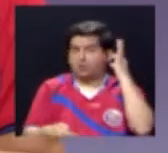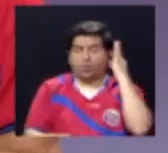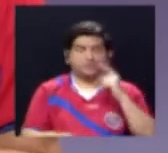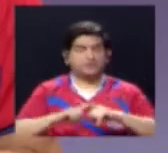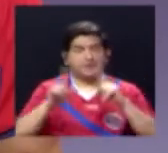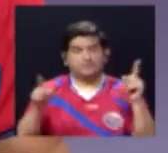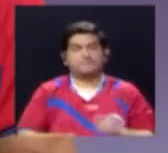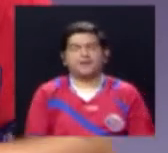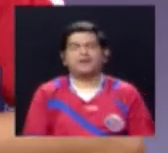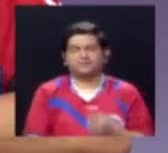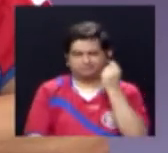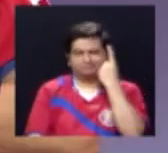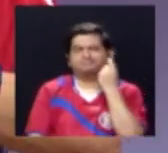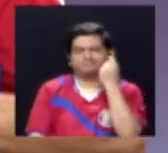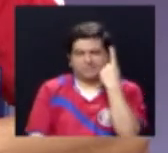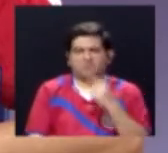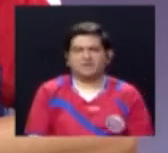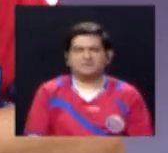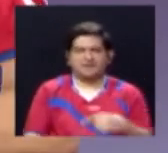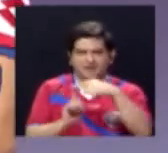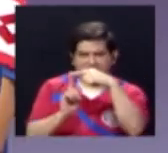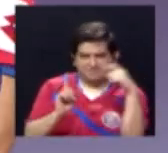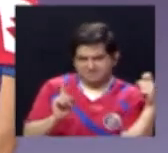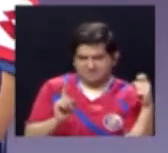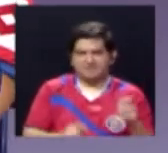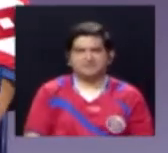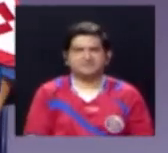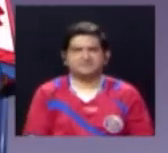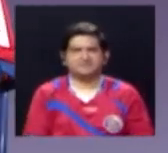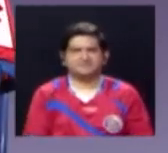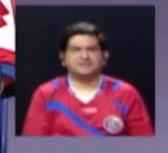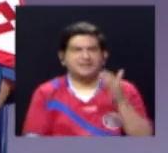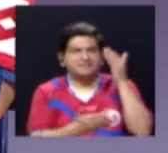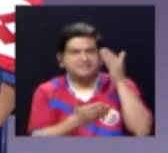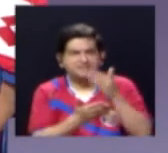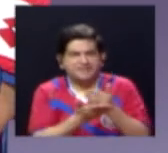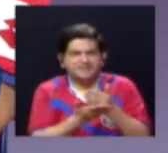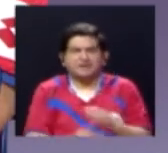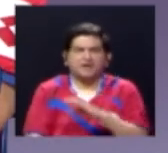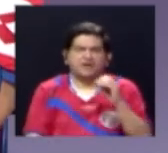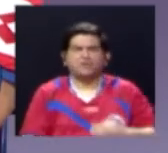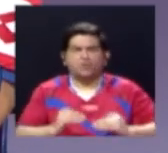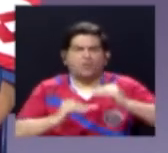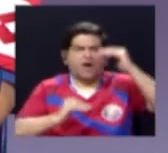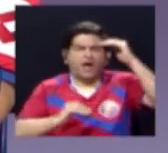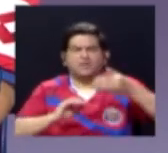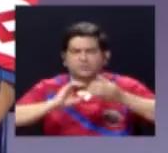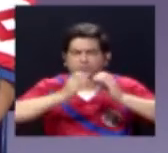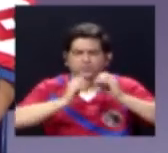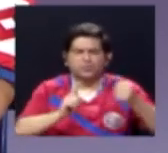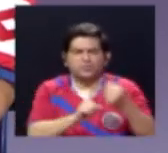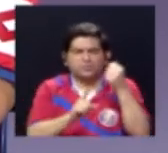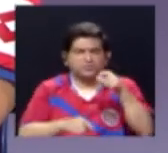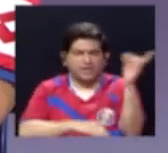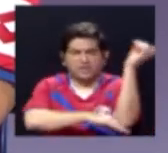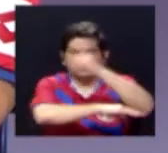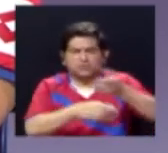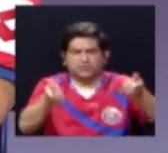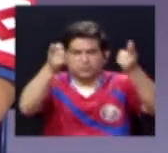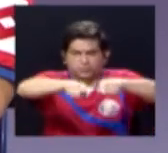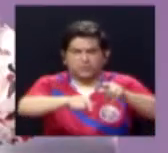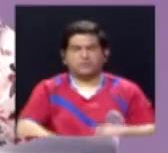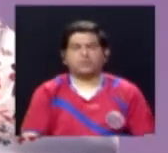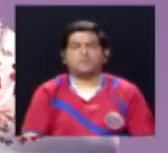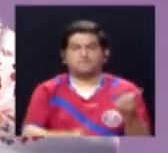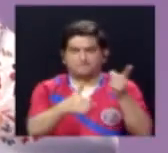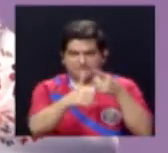pero se estaba entendiendo que era a partir del alto índice de violencia que se estuvo dando en esos días bueno lo primero